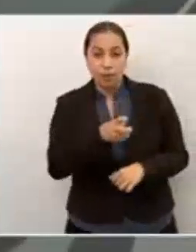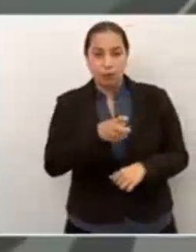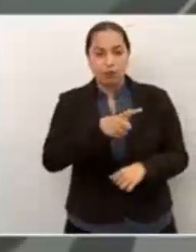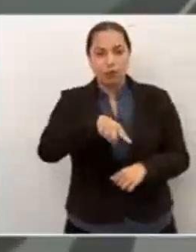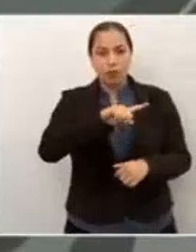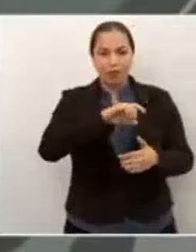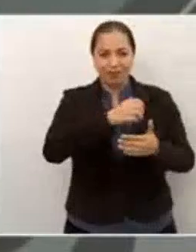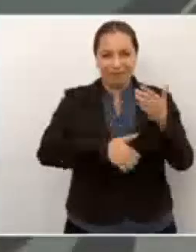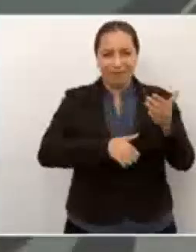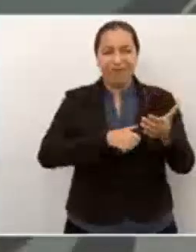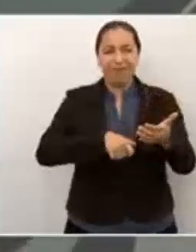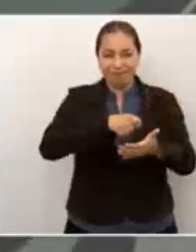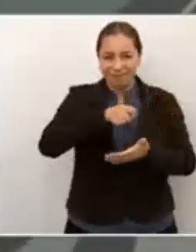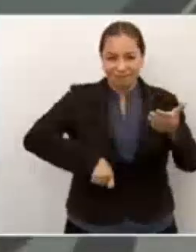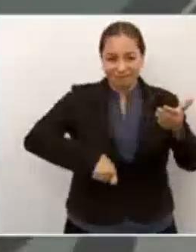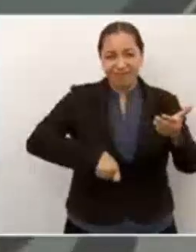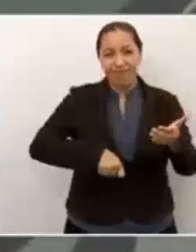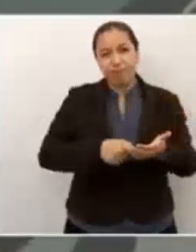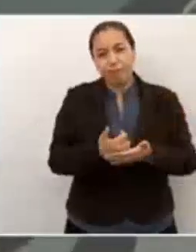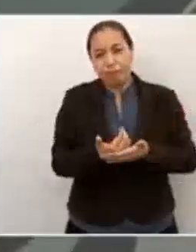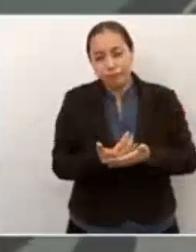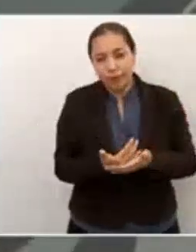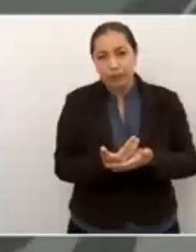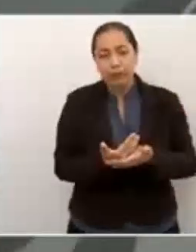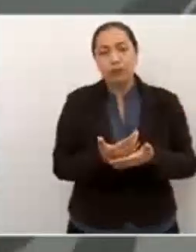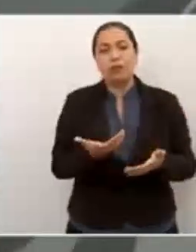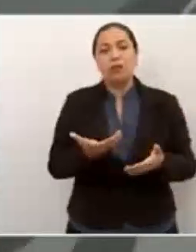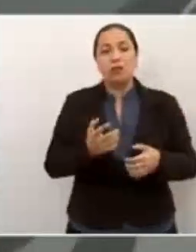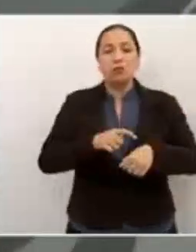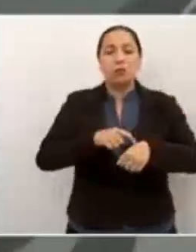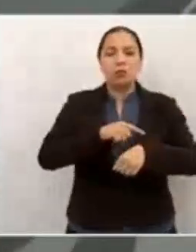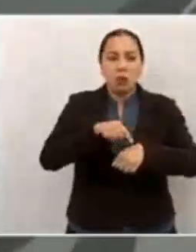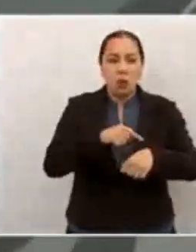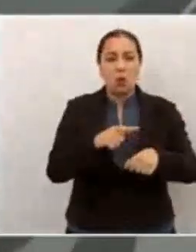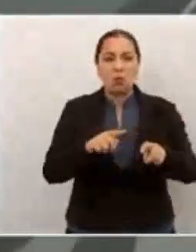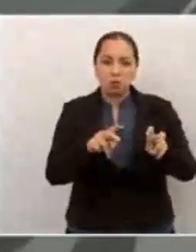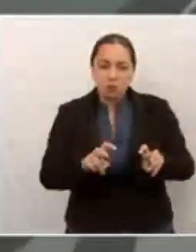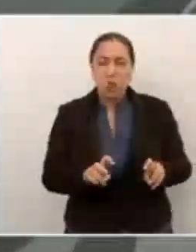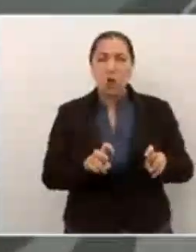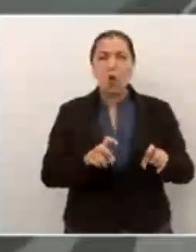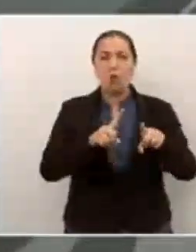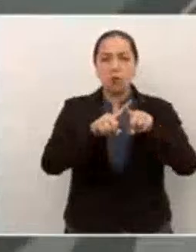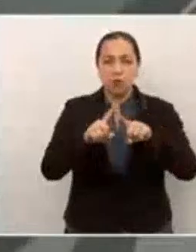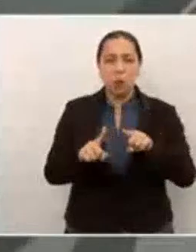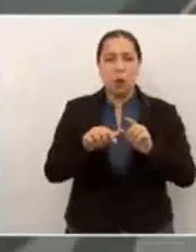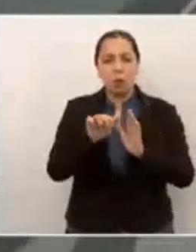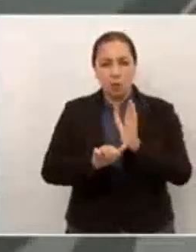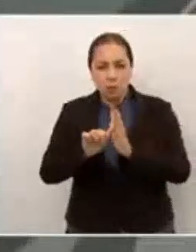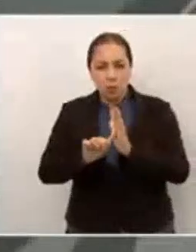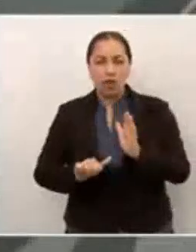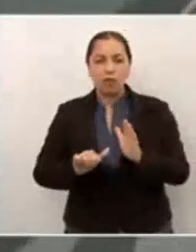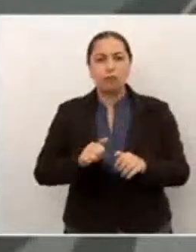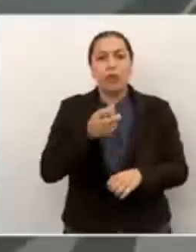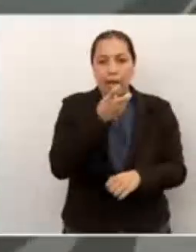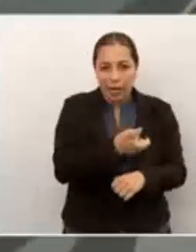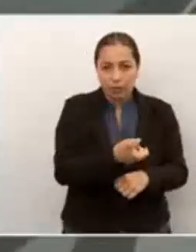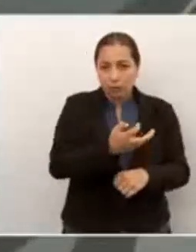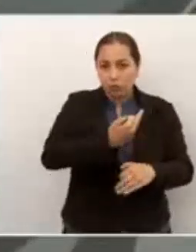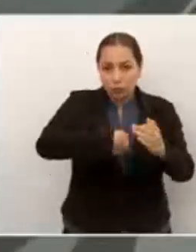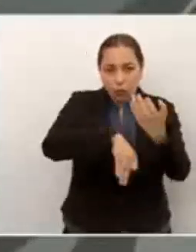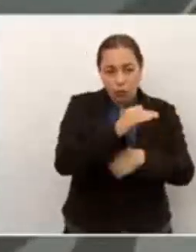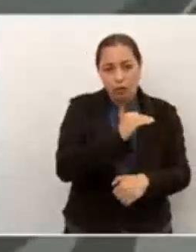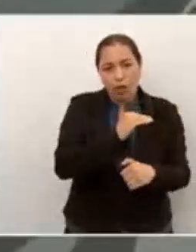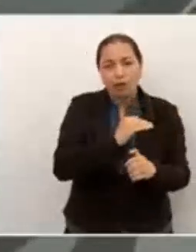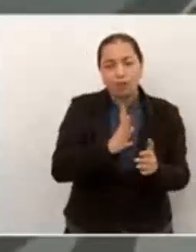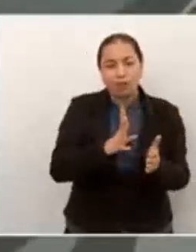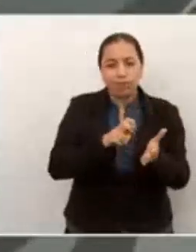contratos precarizados por honorarios, de eventuales, y todo eso lo va a resolver el IMSS Bienestar. Poco a